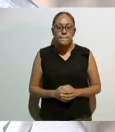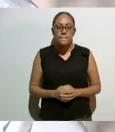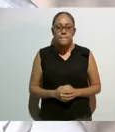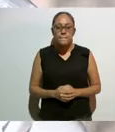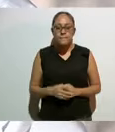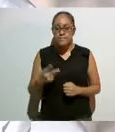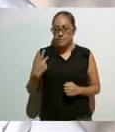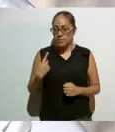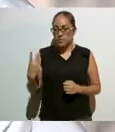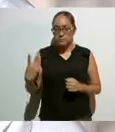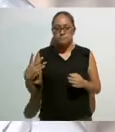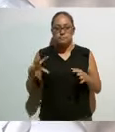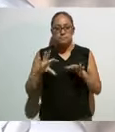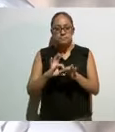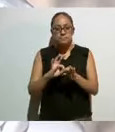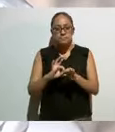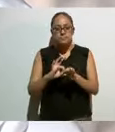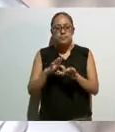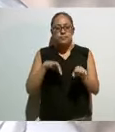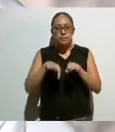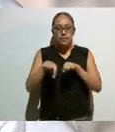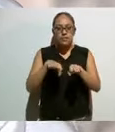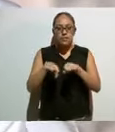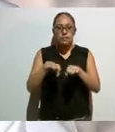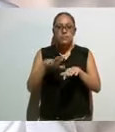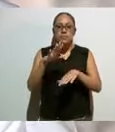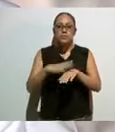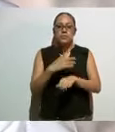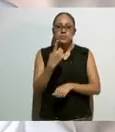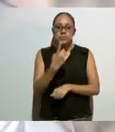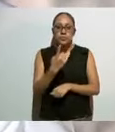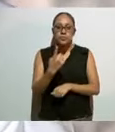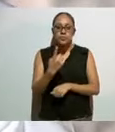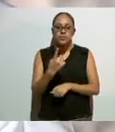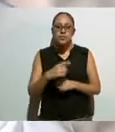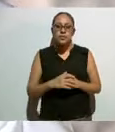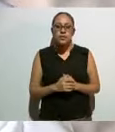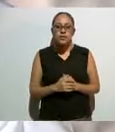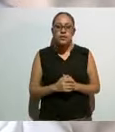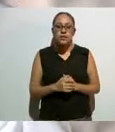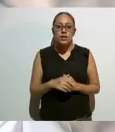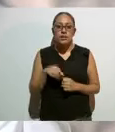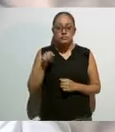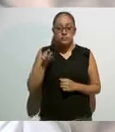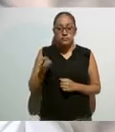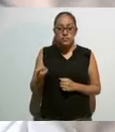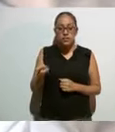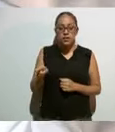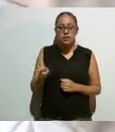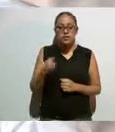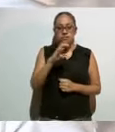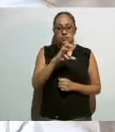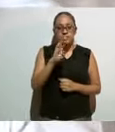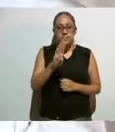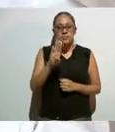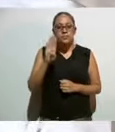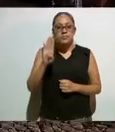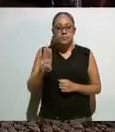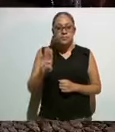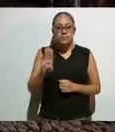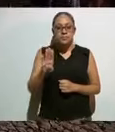Estamos trabajando con Cuauhtémoc Blanco porque está enfrentando